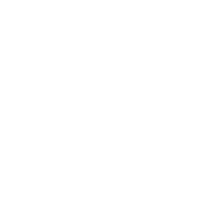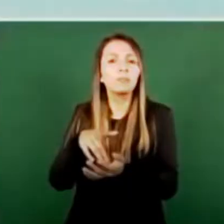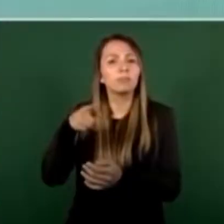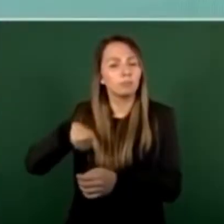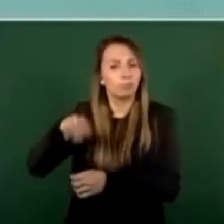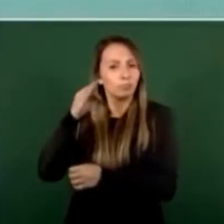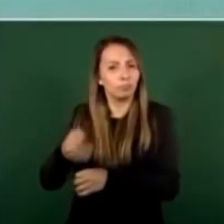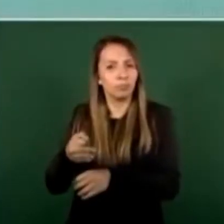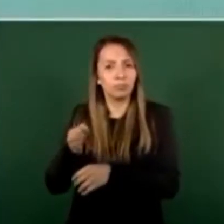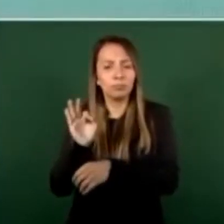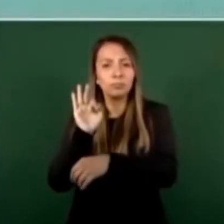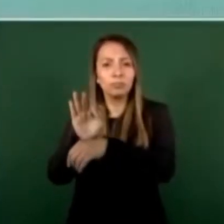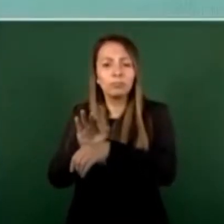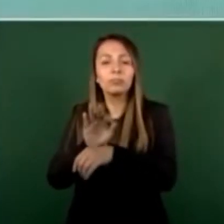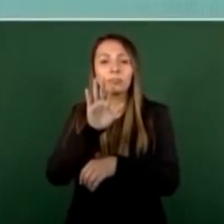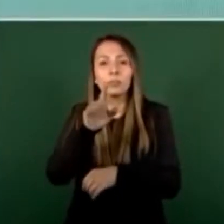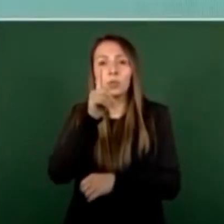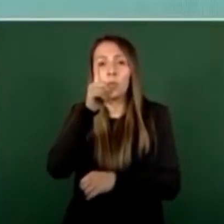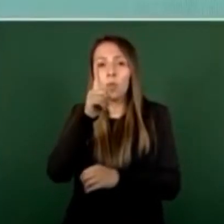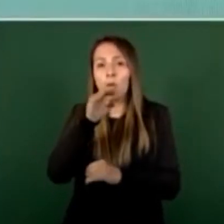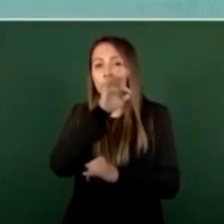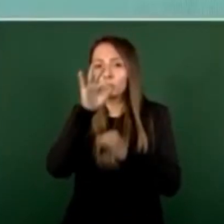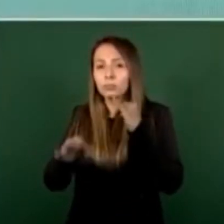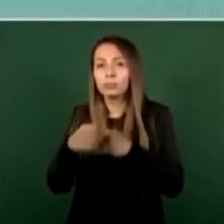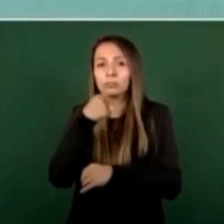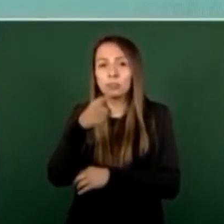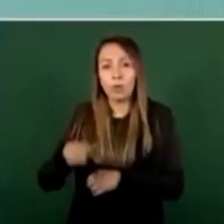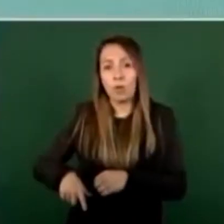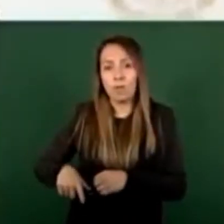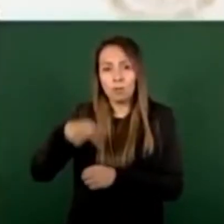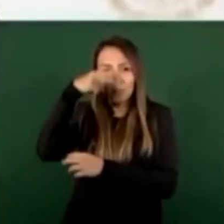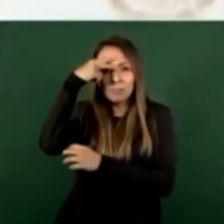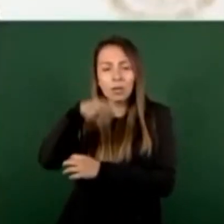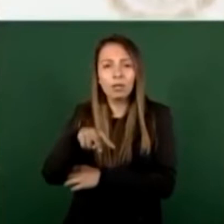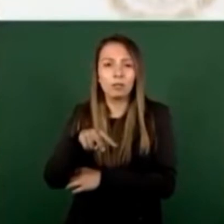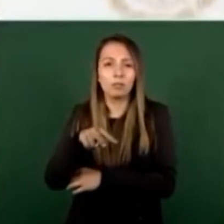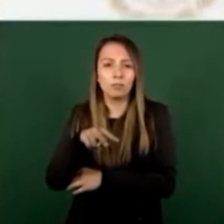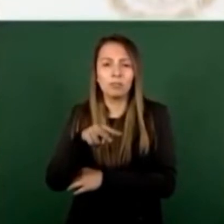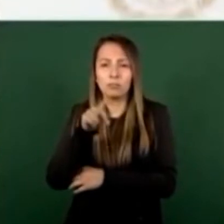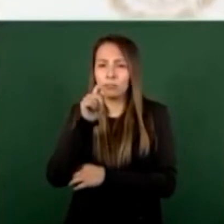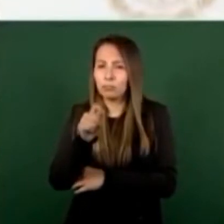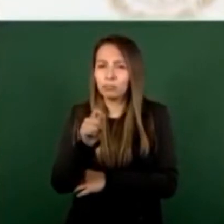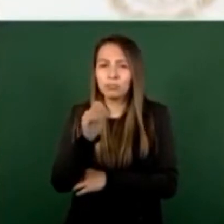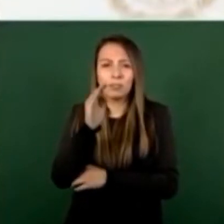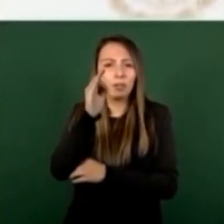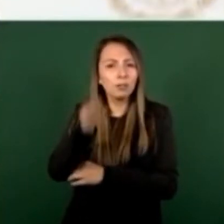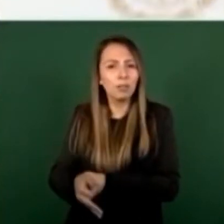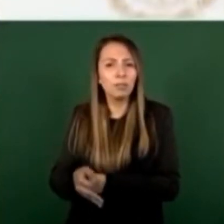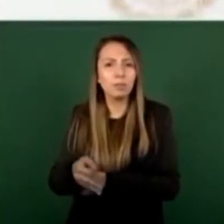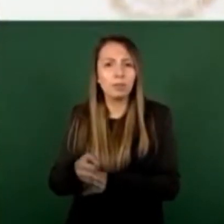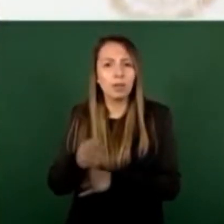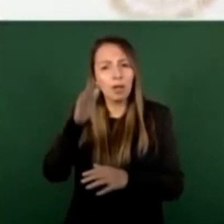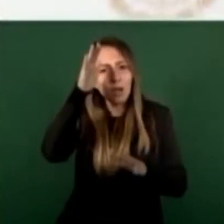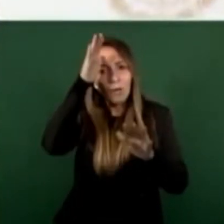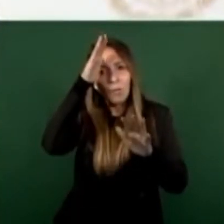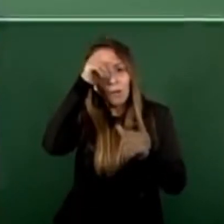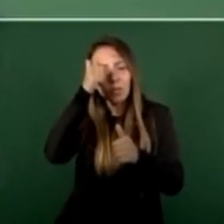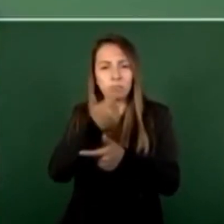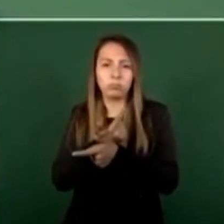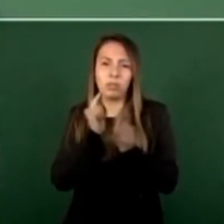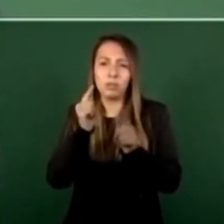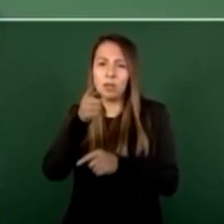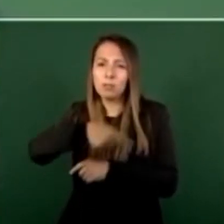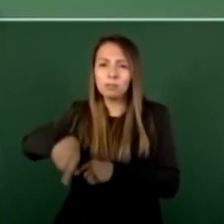periodistas y que el gobierno de México refrenda su compromiso con la libertad de expresión. A lo largo de nuestra